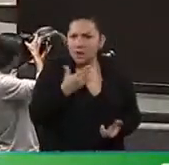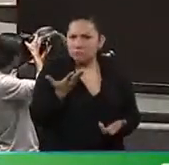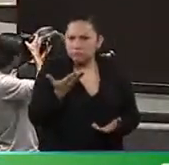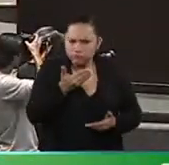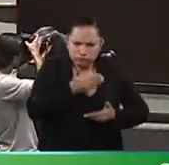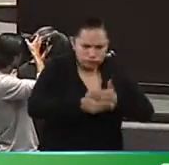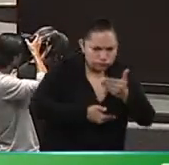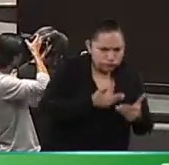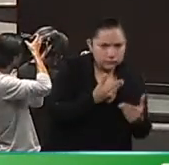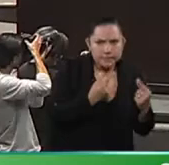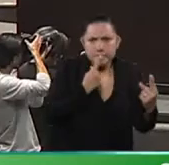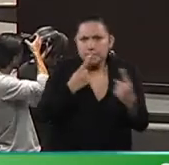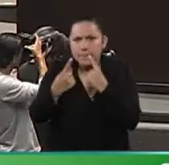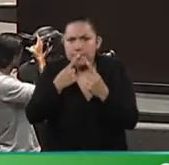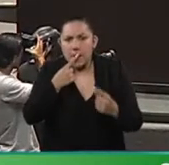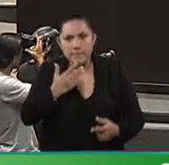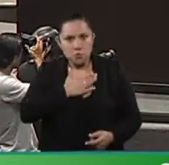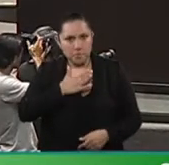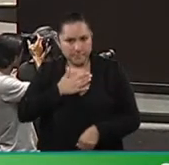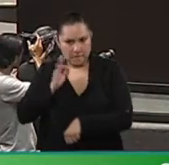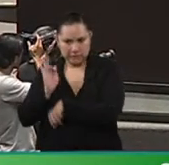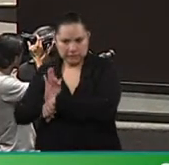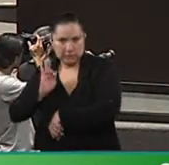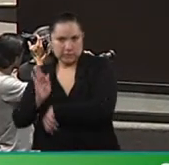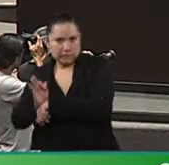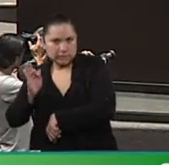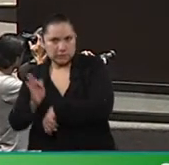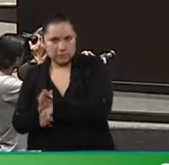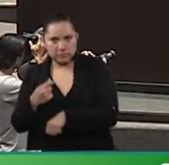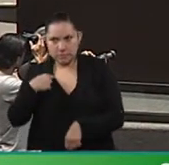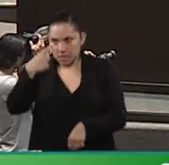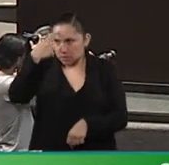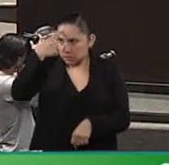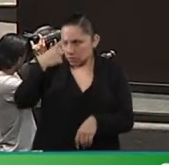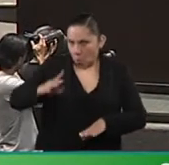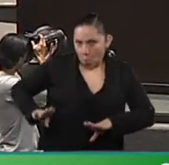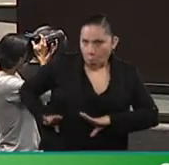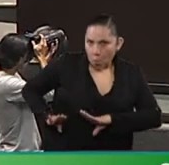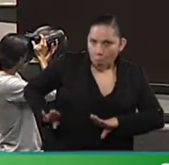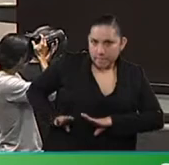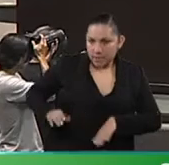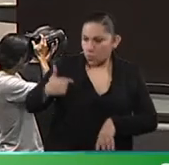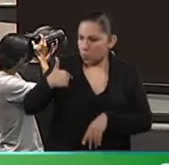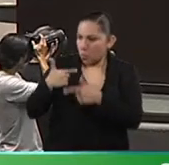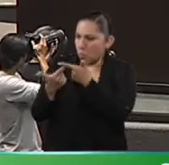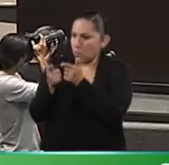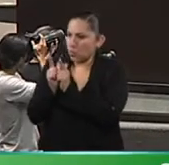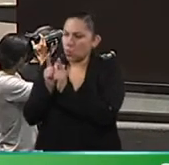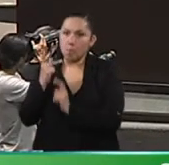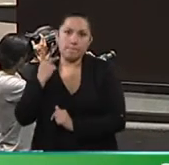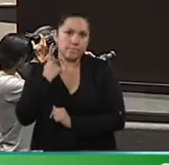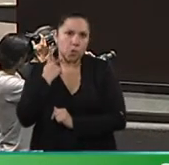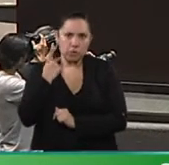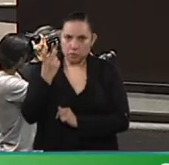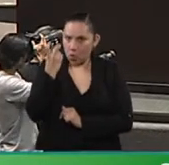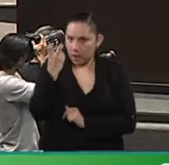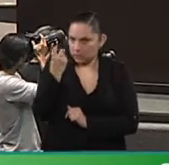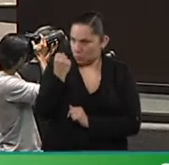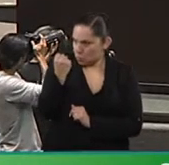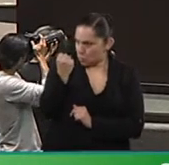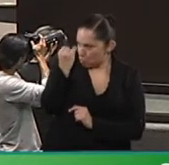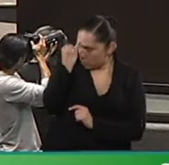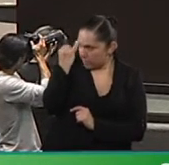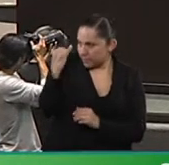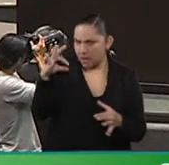apasionamiento sin apasionamiento partidario ideológico es importante